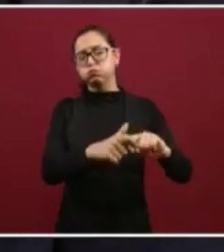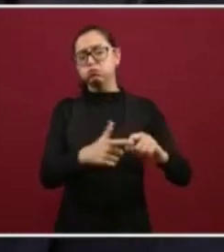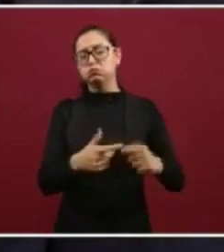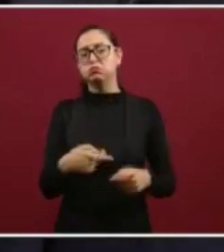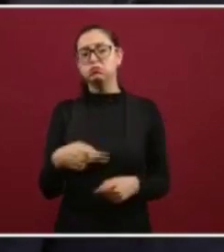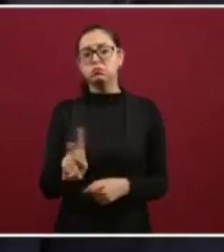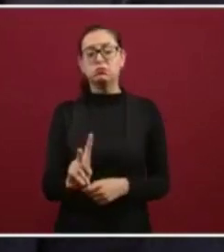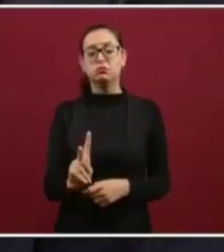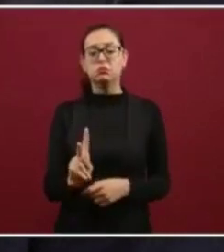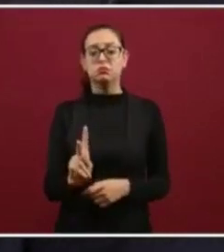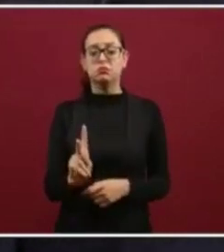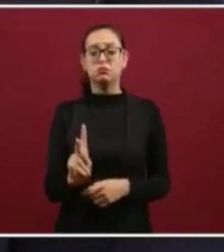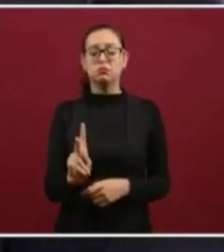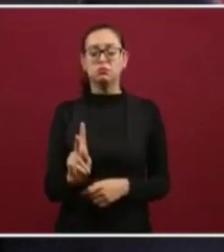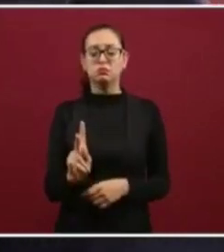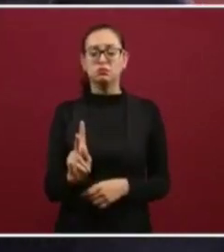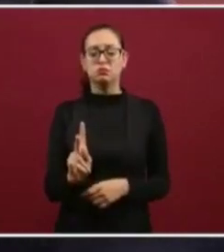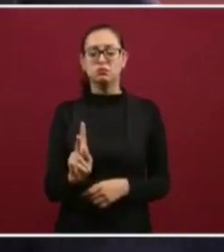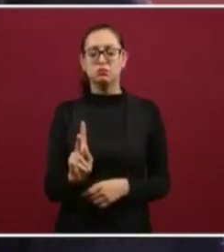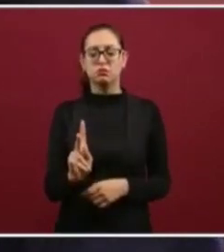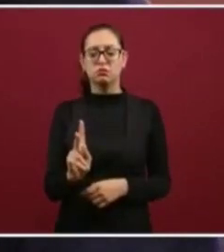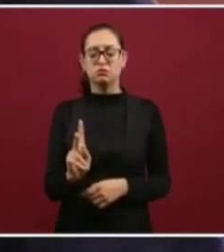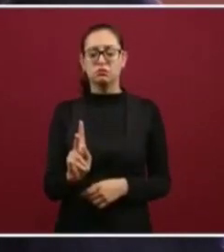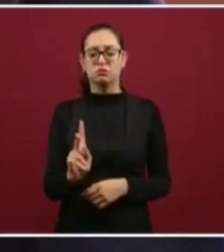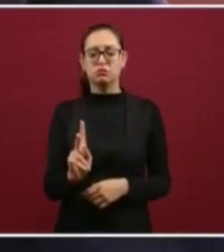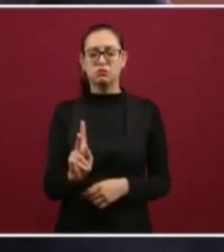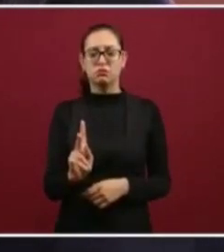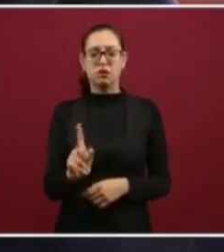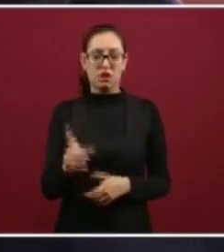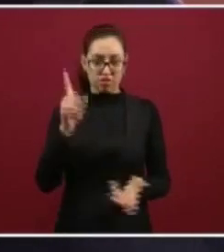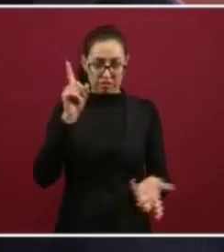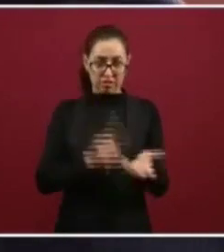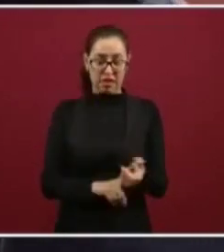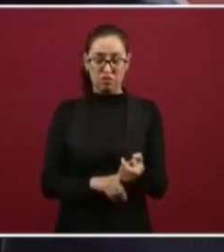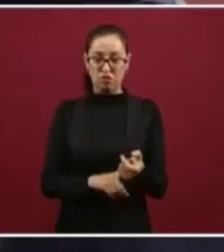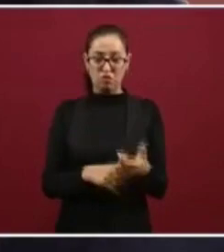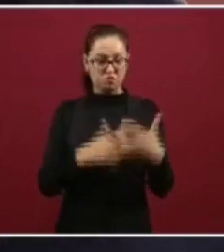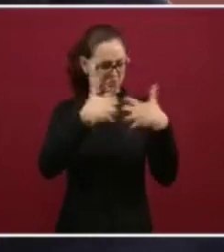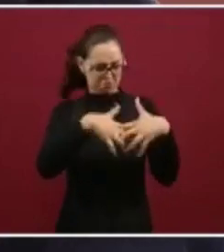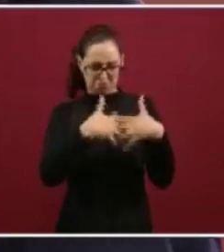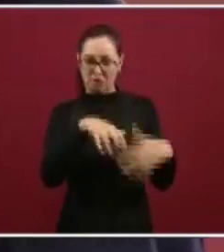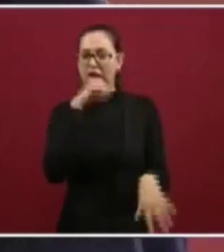pero se está pagando sueldo,